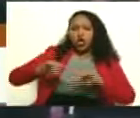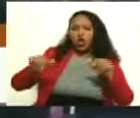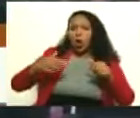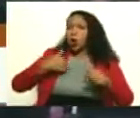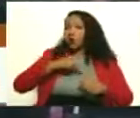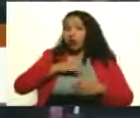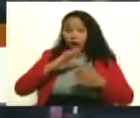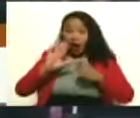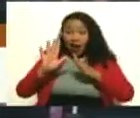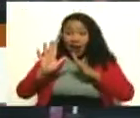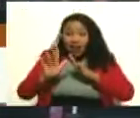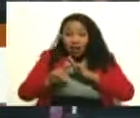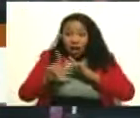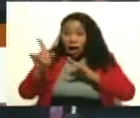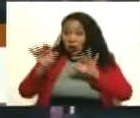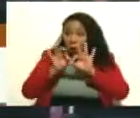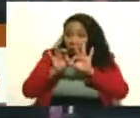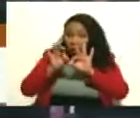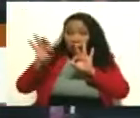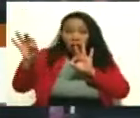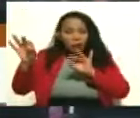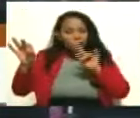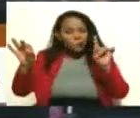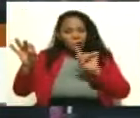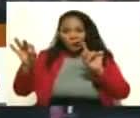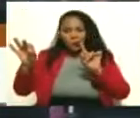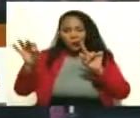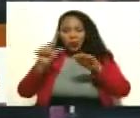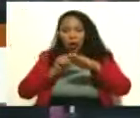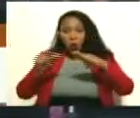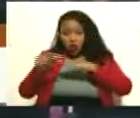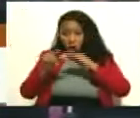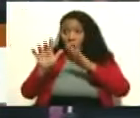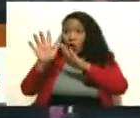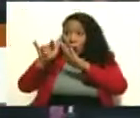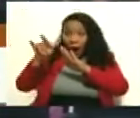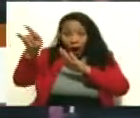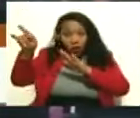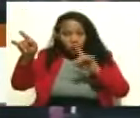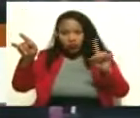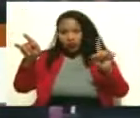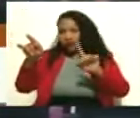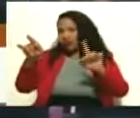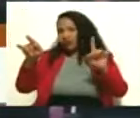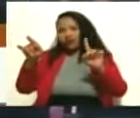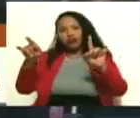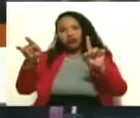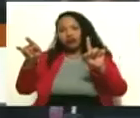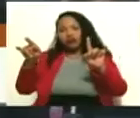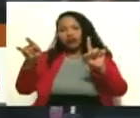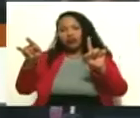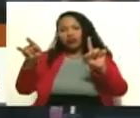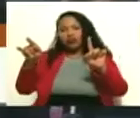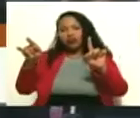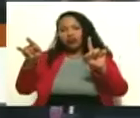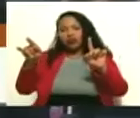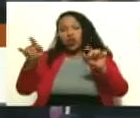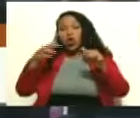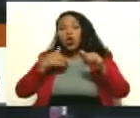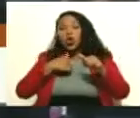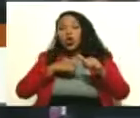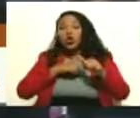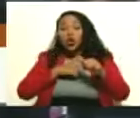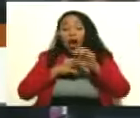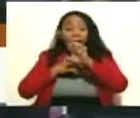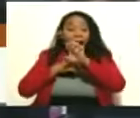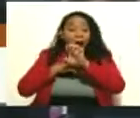vamos a quitar ni un centímetro a Guyana, pero ni un centímetro. Lo que queda al este del